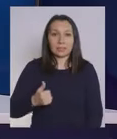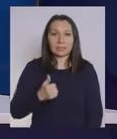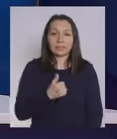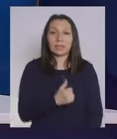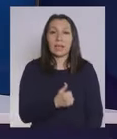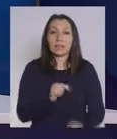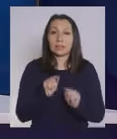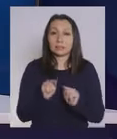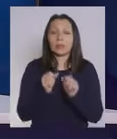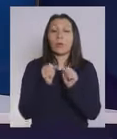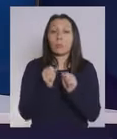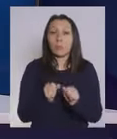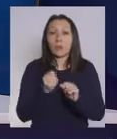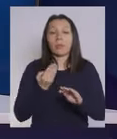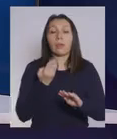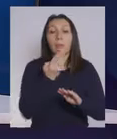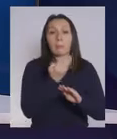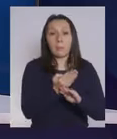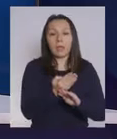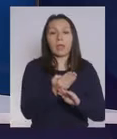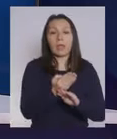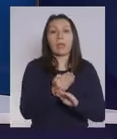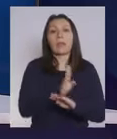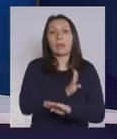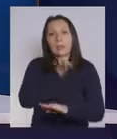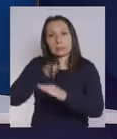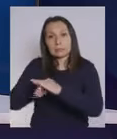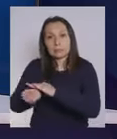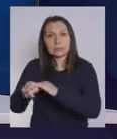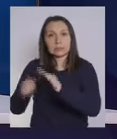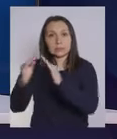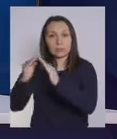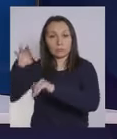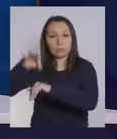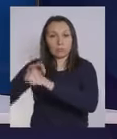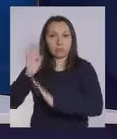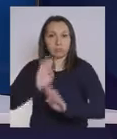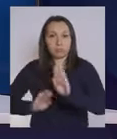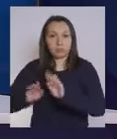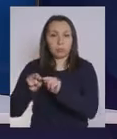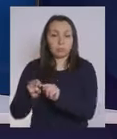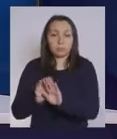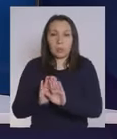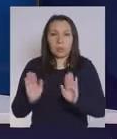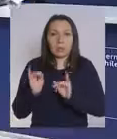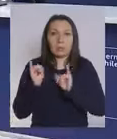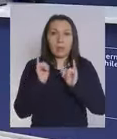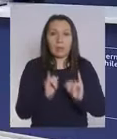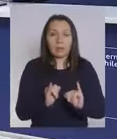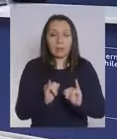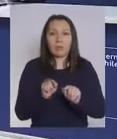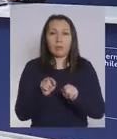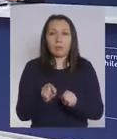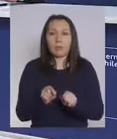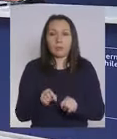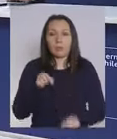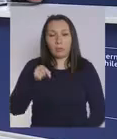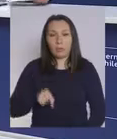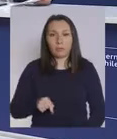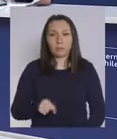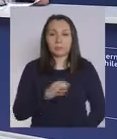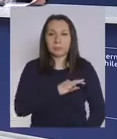800-726-666 para poder solicitar un cupo en alguna de estas residencias. Eso es todo en cuanto al reporte del